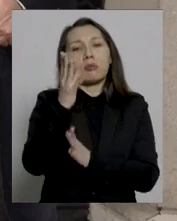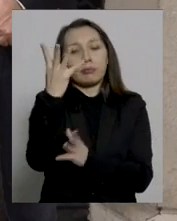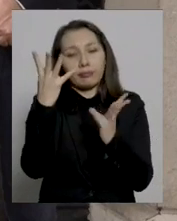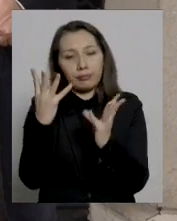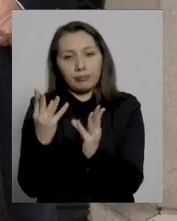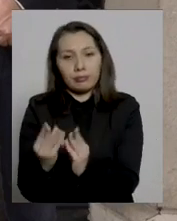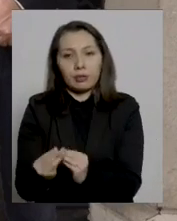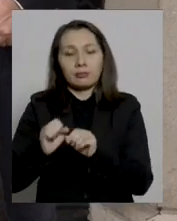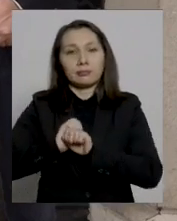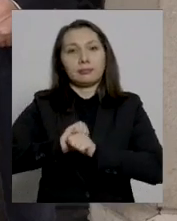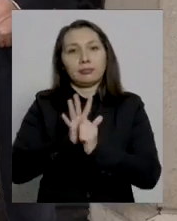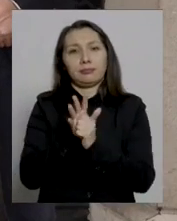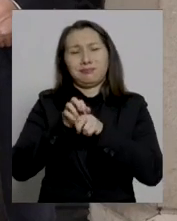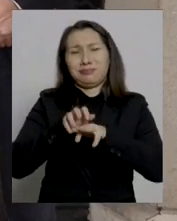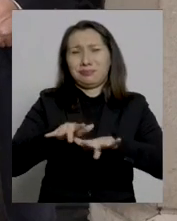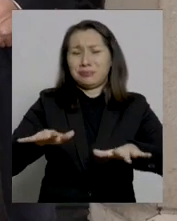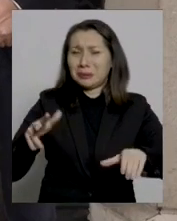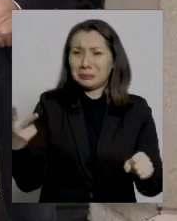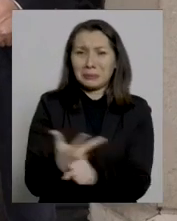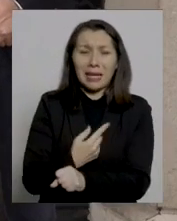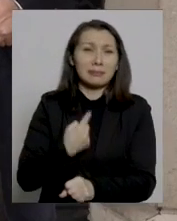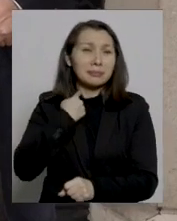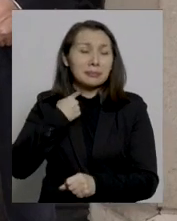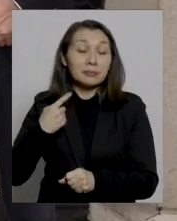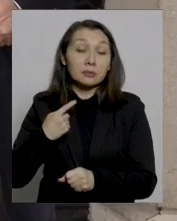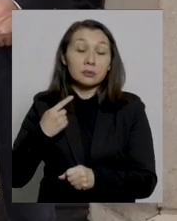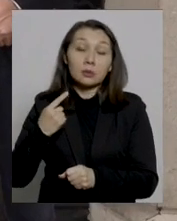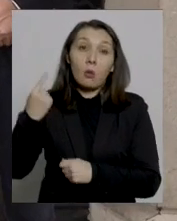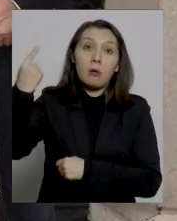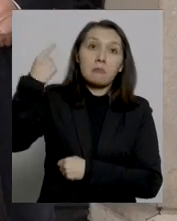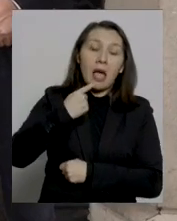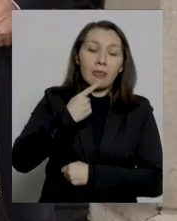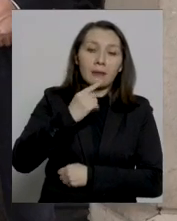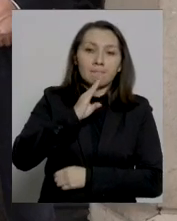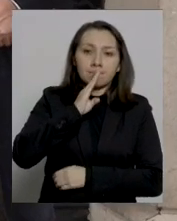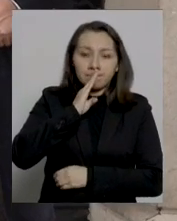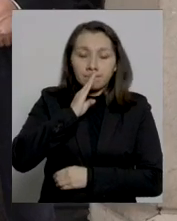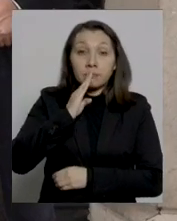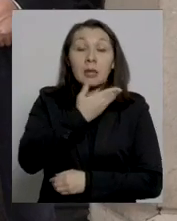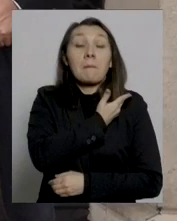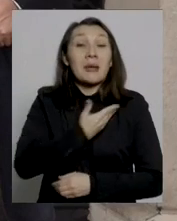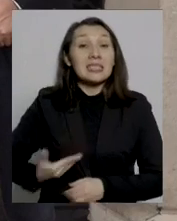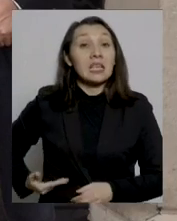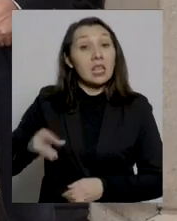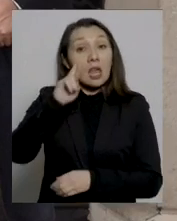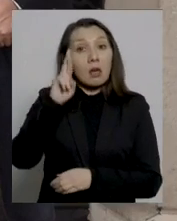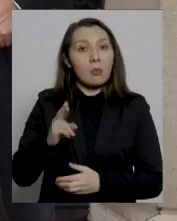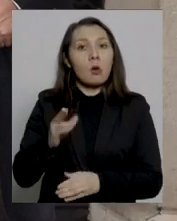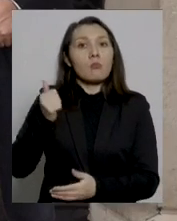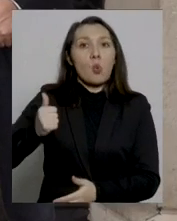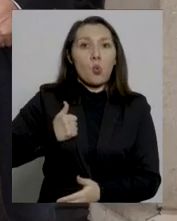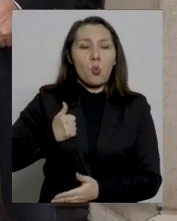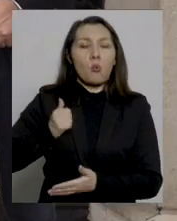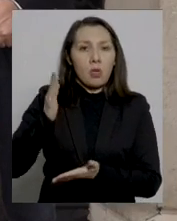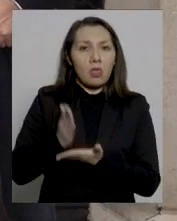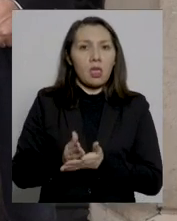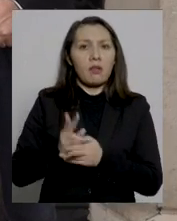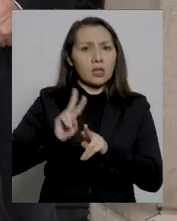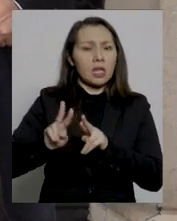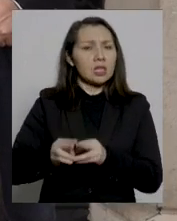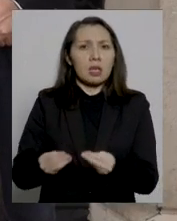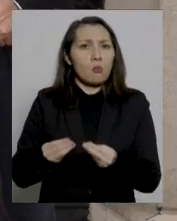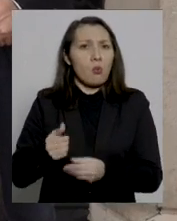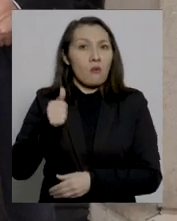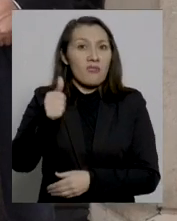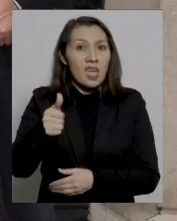esta pandemia devastadora y que obliga, y el presidente de la República cumple con su deber, y lo hace muy bien